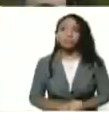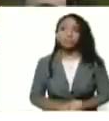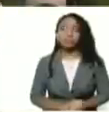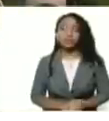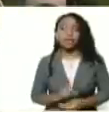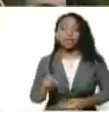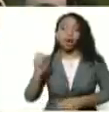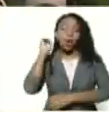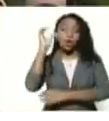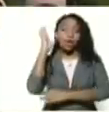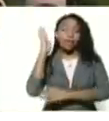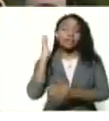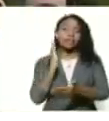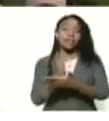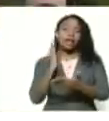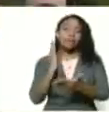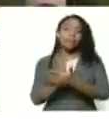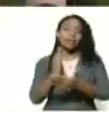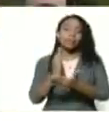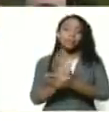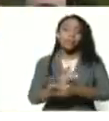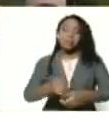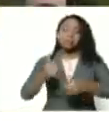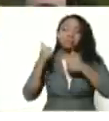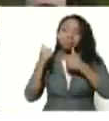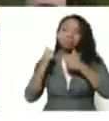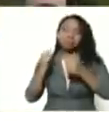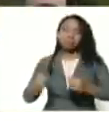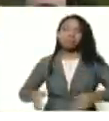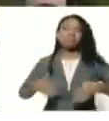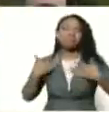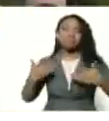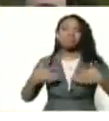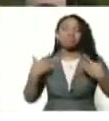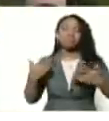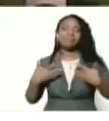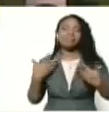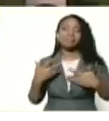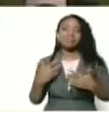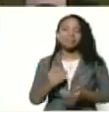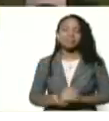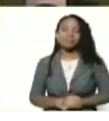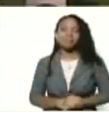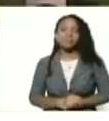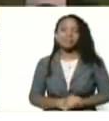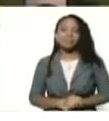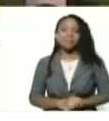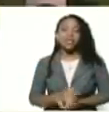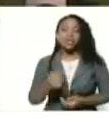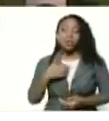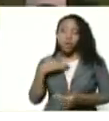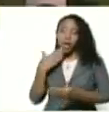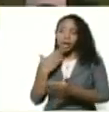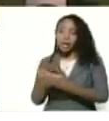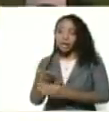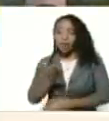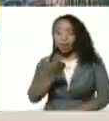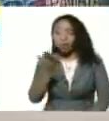Las jornadas son siempre buenas, motivantes, aleccionadoras. Les doy las gracias a ustedes,